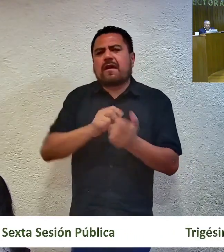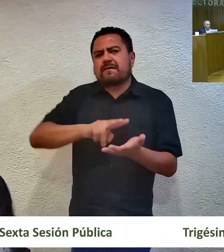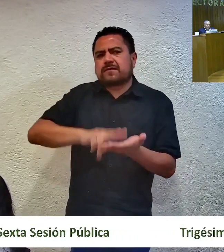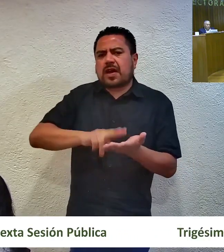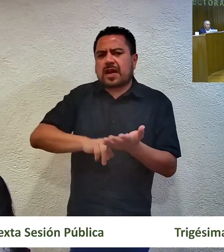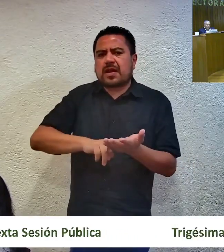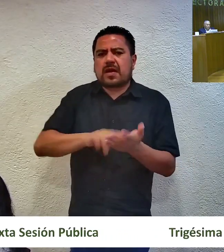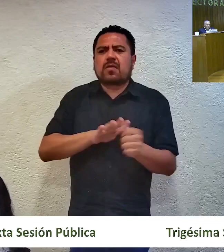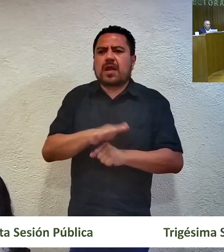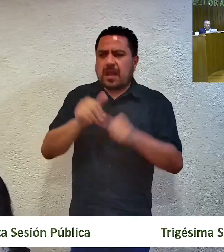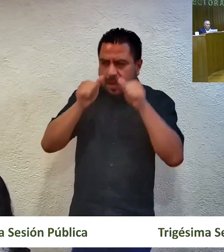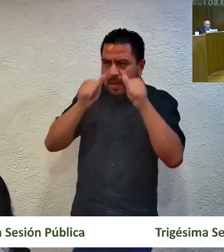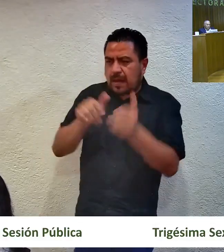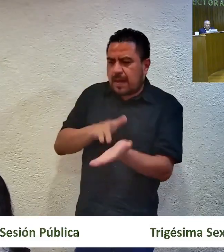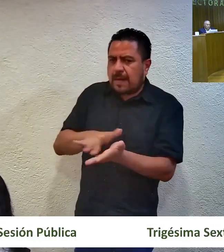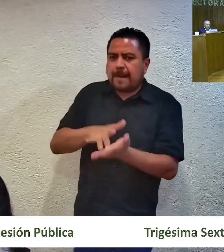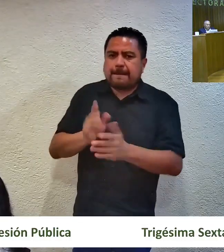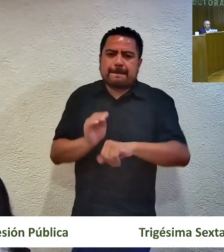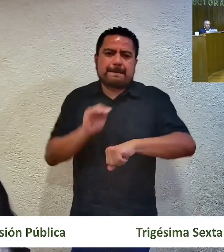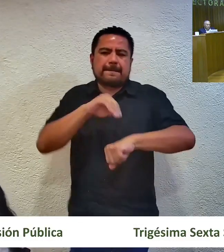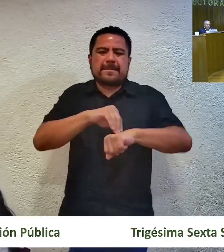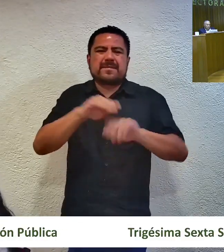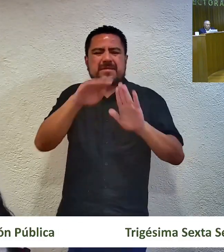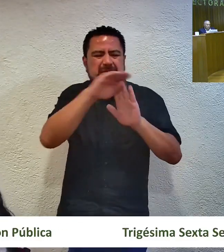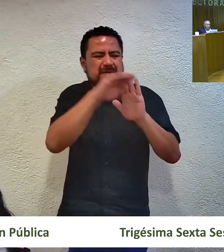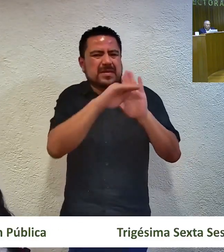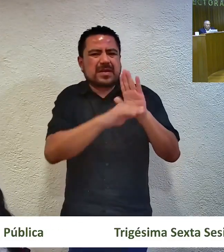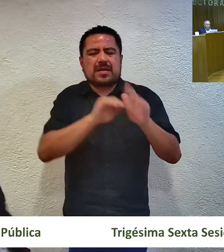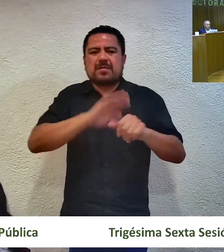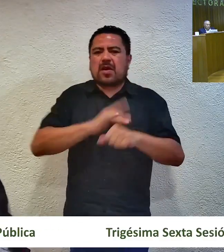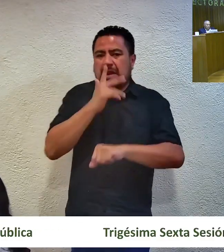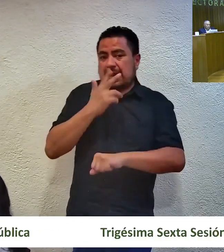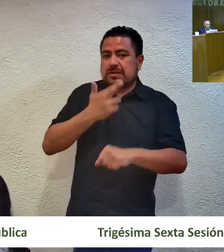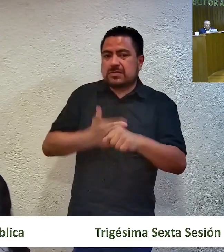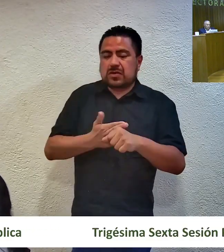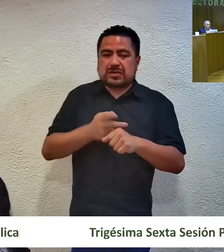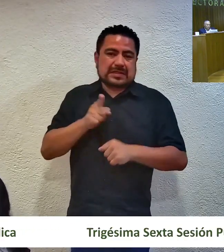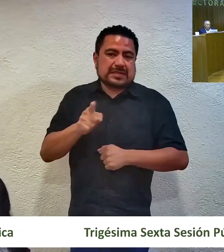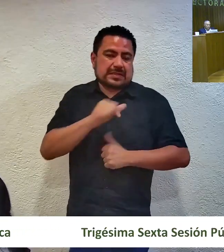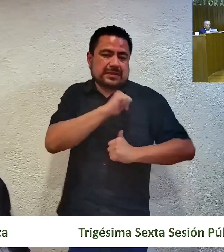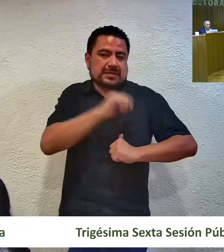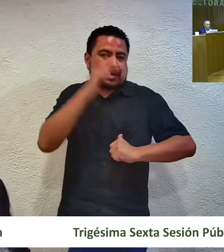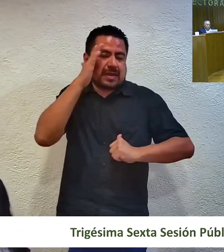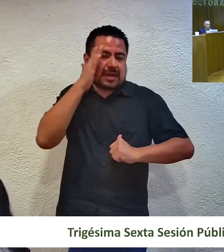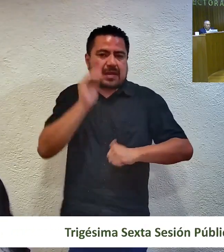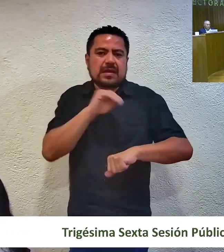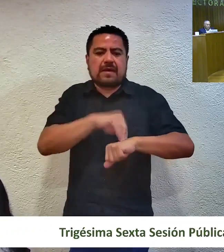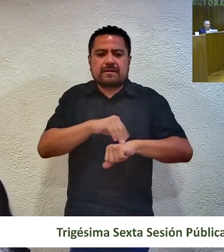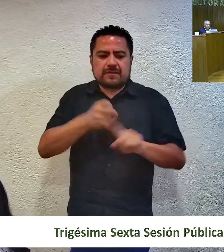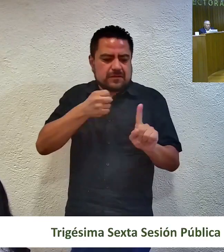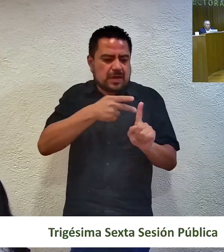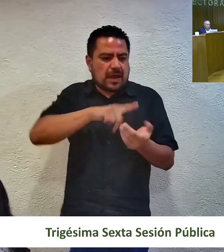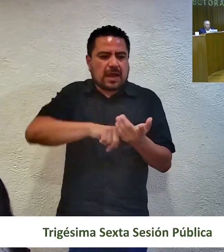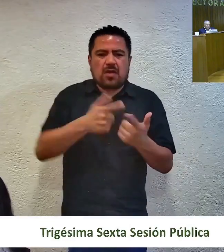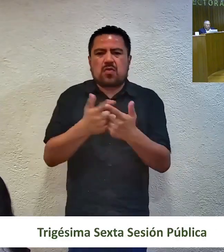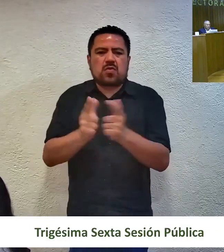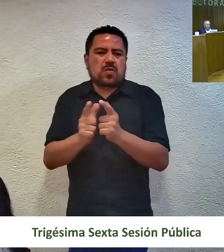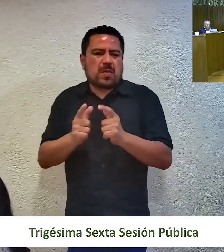las acciones afirmativas implementadas en los lineamientos por la autoridad responsable, en el que se privilegió el consenso partidista.